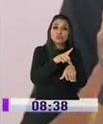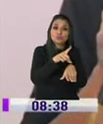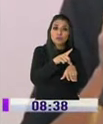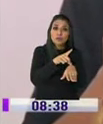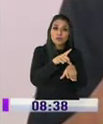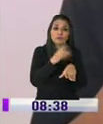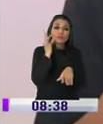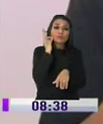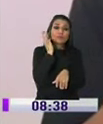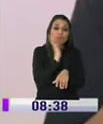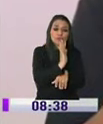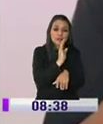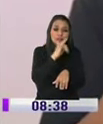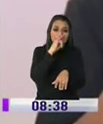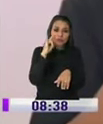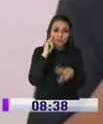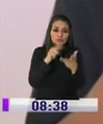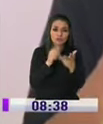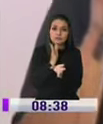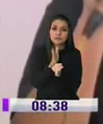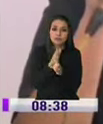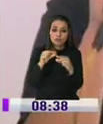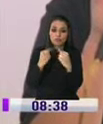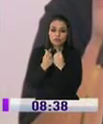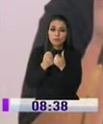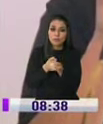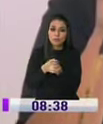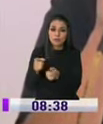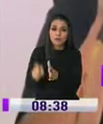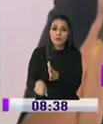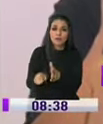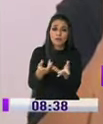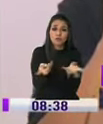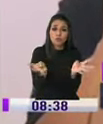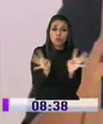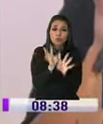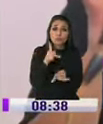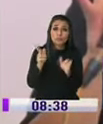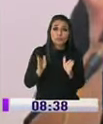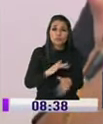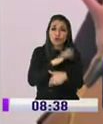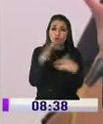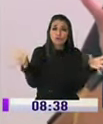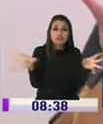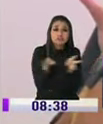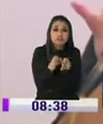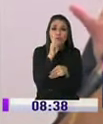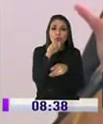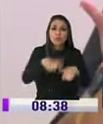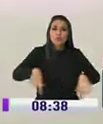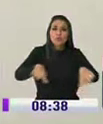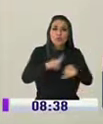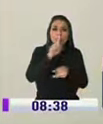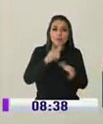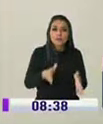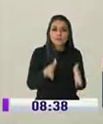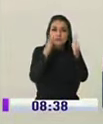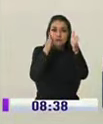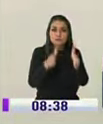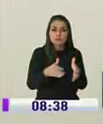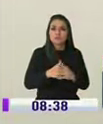la psicóloga, el grupo de apoyo, la abogada defensora, los peritos, todos en un mismo edificio. Dora ya perdió